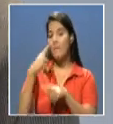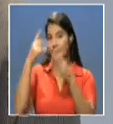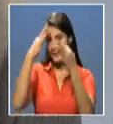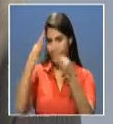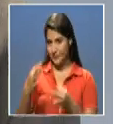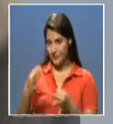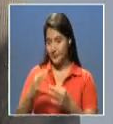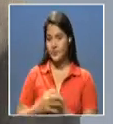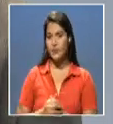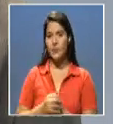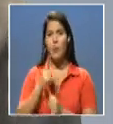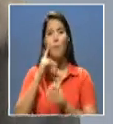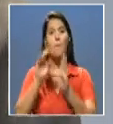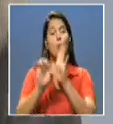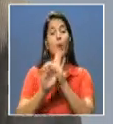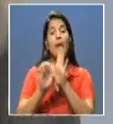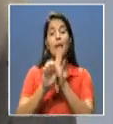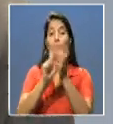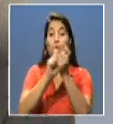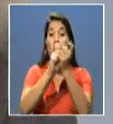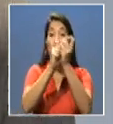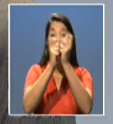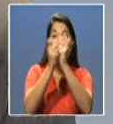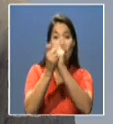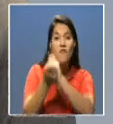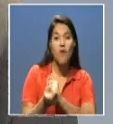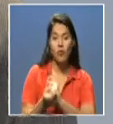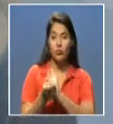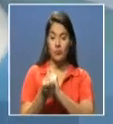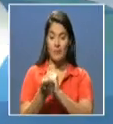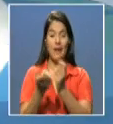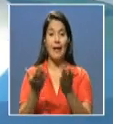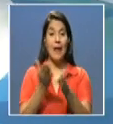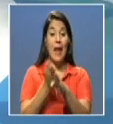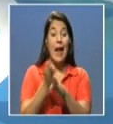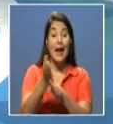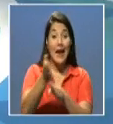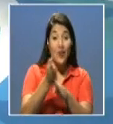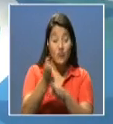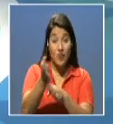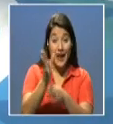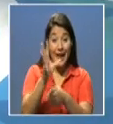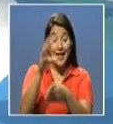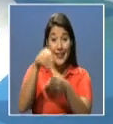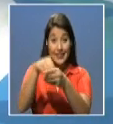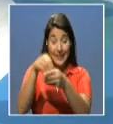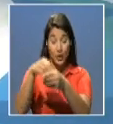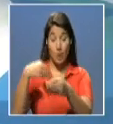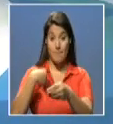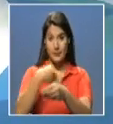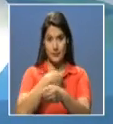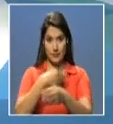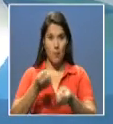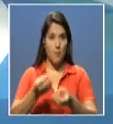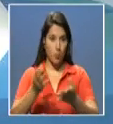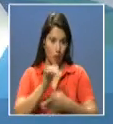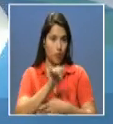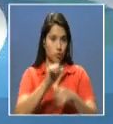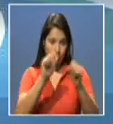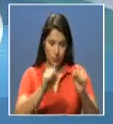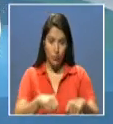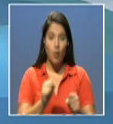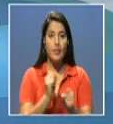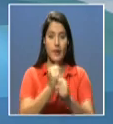el reformar y el perfeccionar la carrera dentro del marco del Ministerio Público es algo que se puede